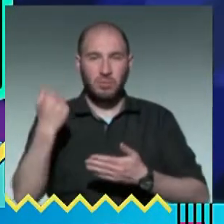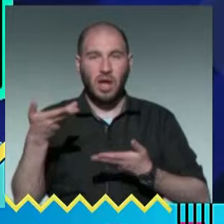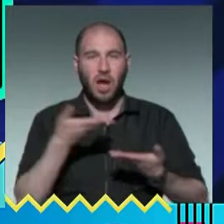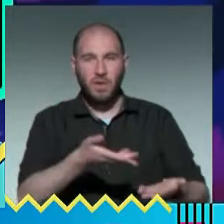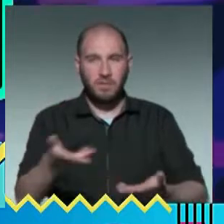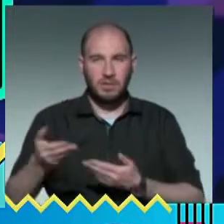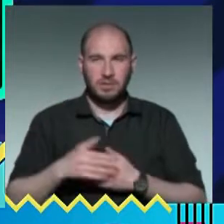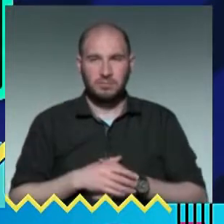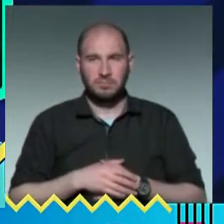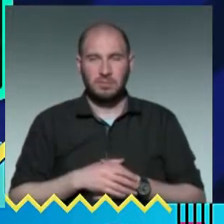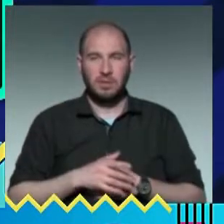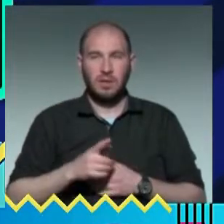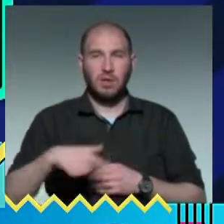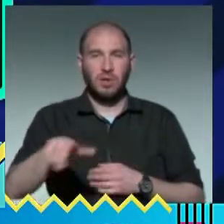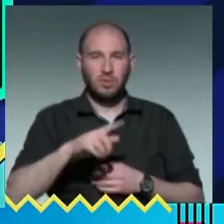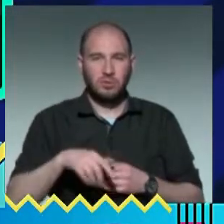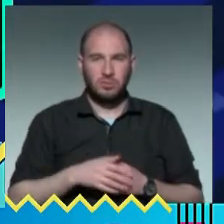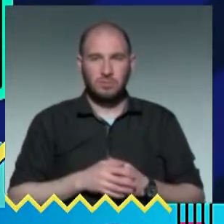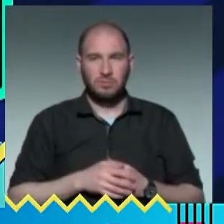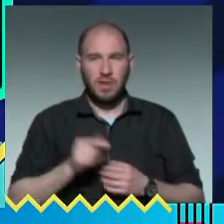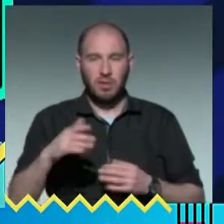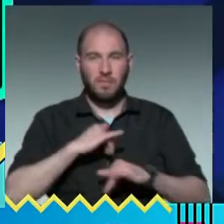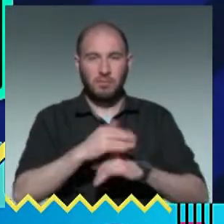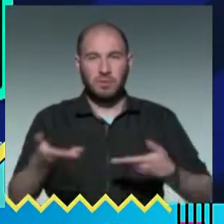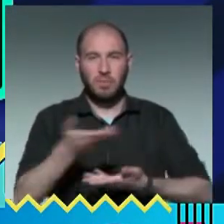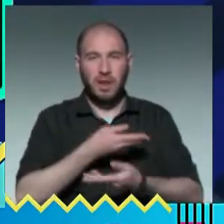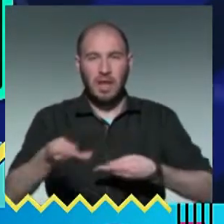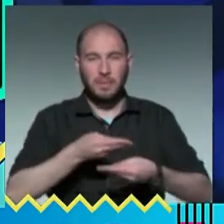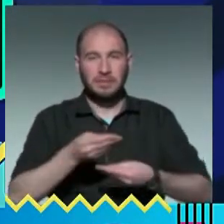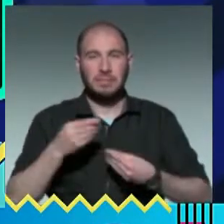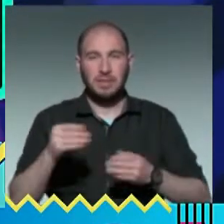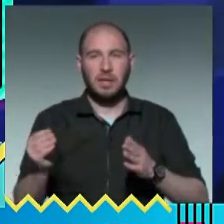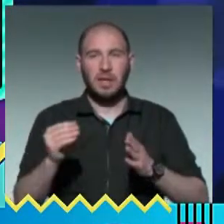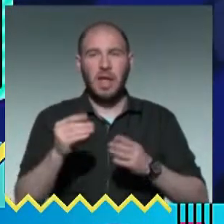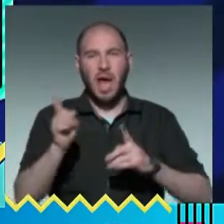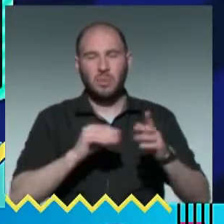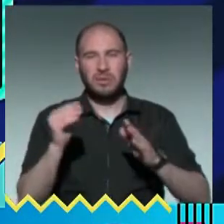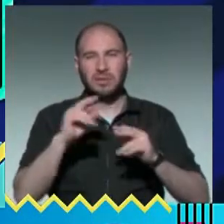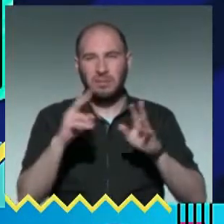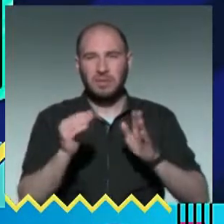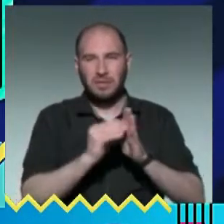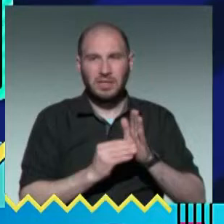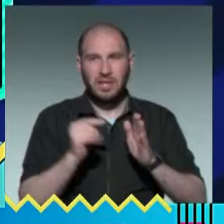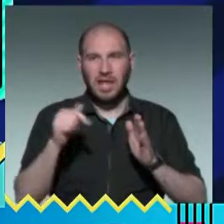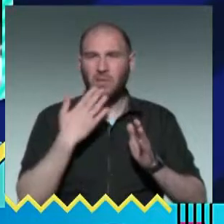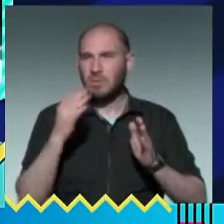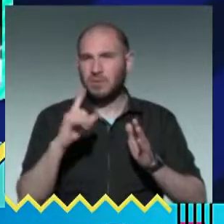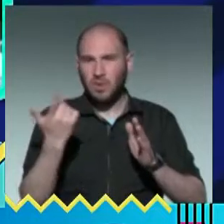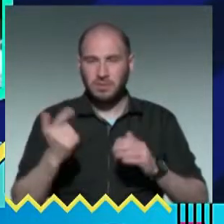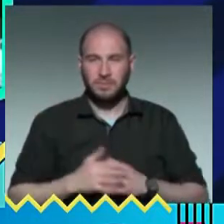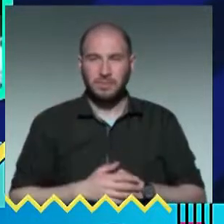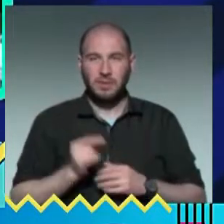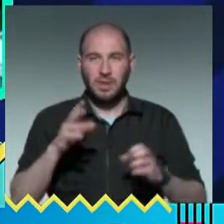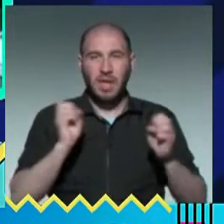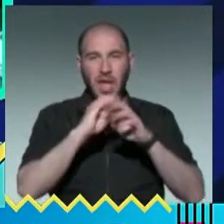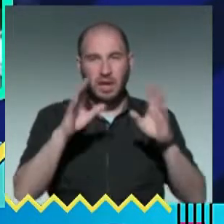ofertas. Hemos cruzado información con las empresas para que nos complementen algunos aspectos que nosotros entendemos que no se habían cumplido y